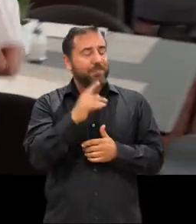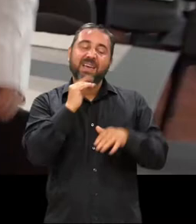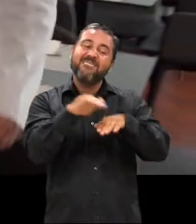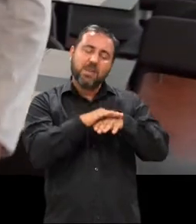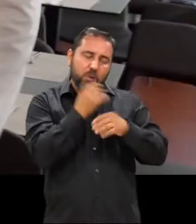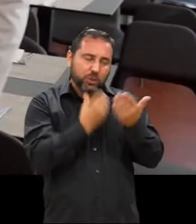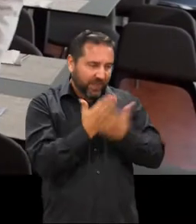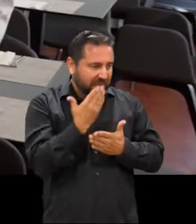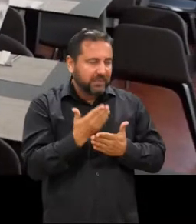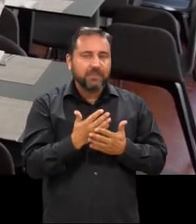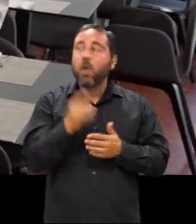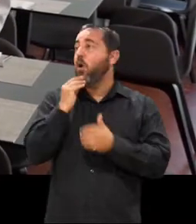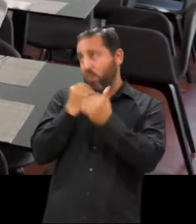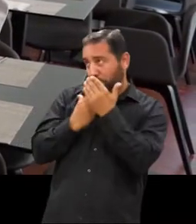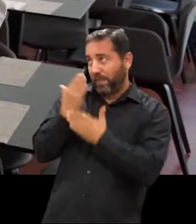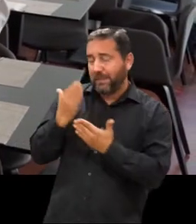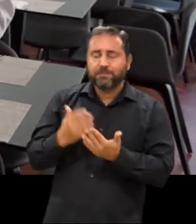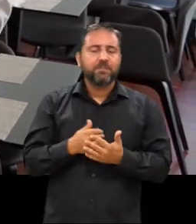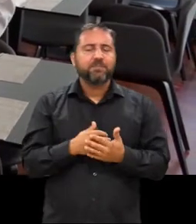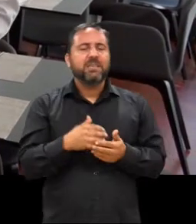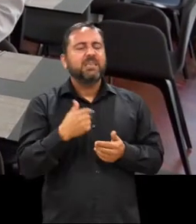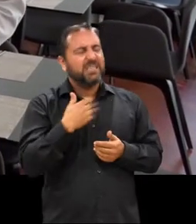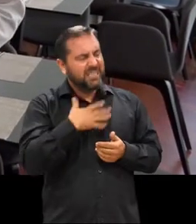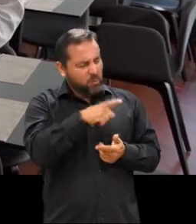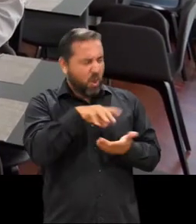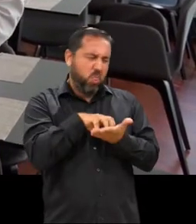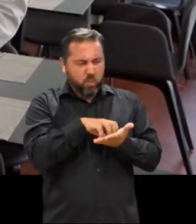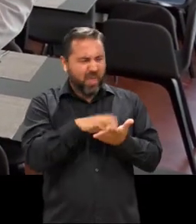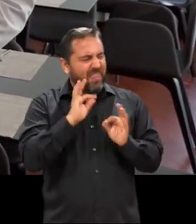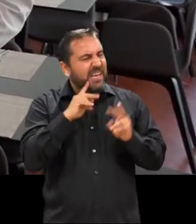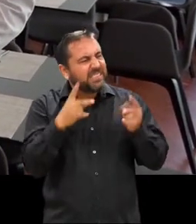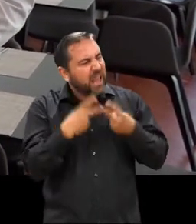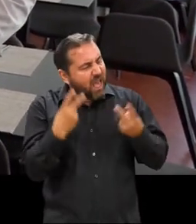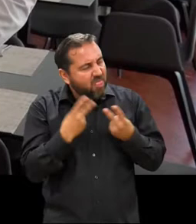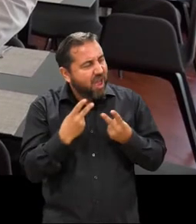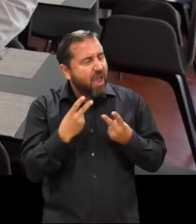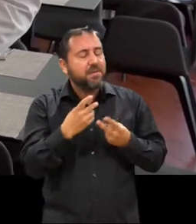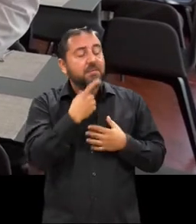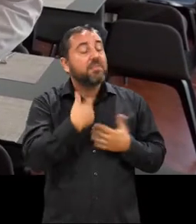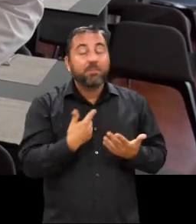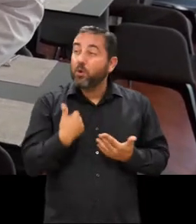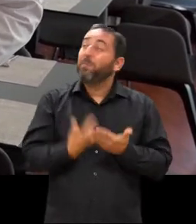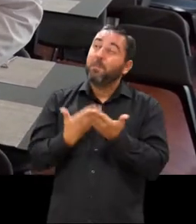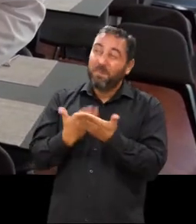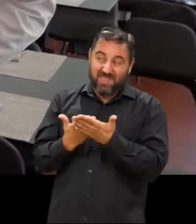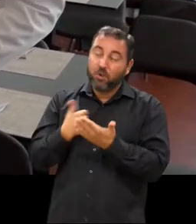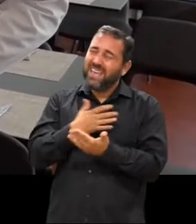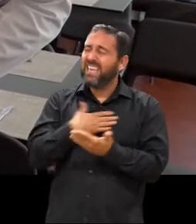Hola. Hola. Disculpa, buenos días. Buenos días. Creo que tenía una duda sobre la ensalada. Dígame.